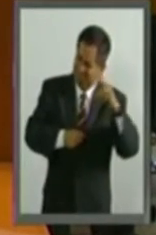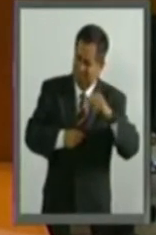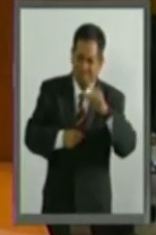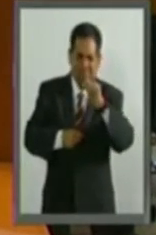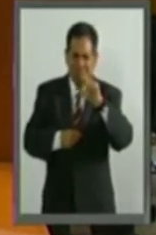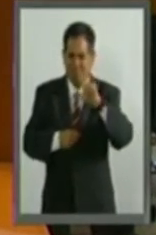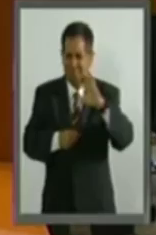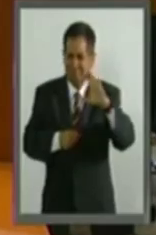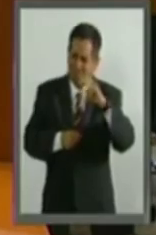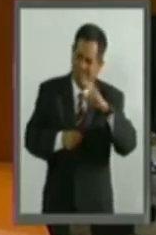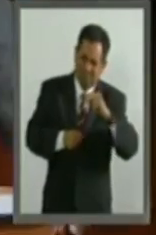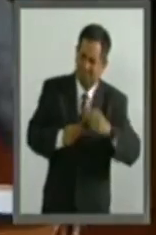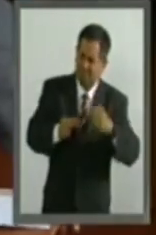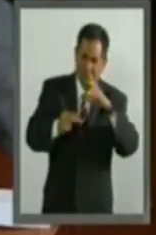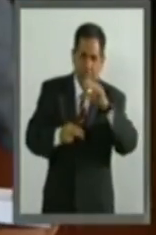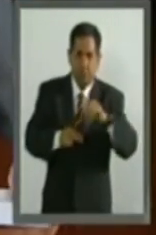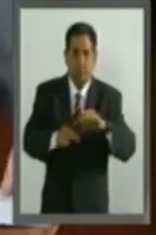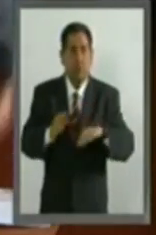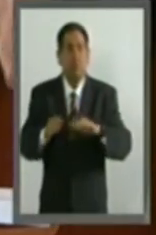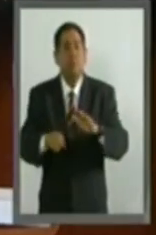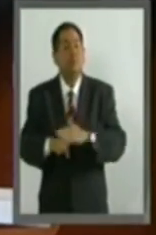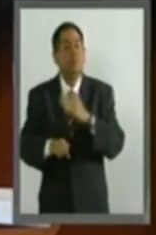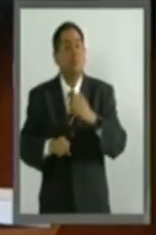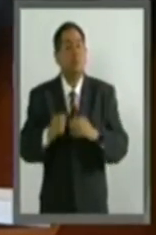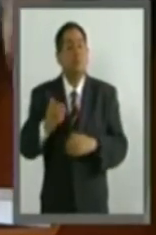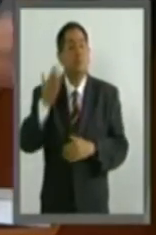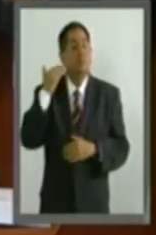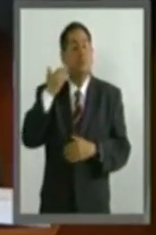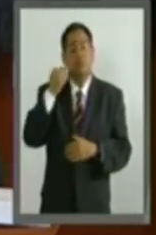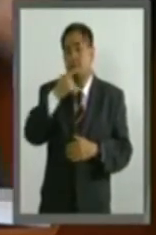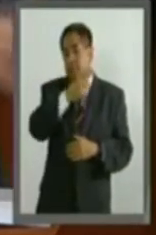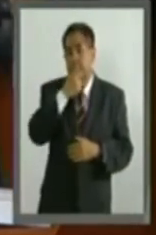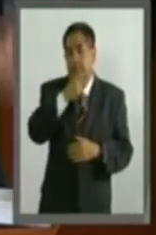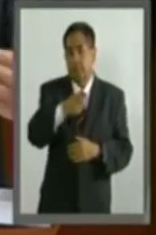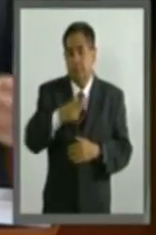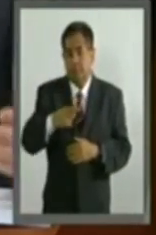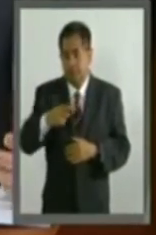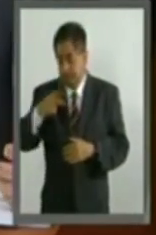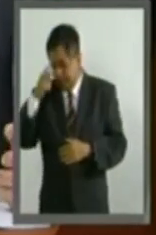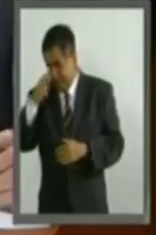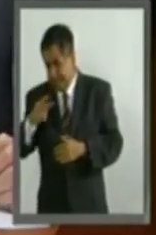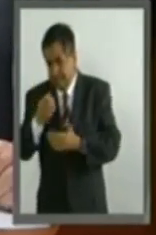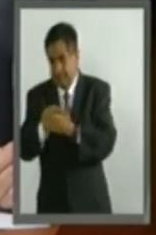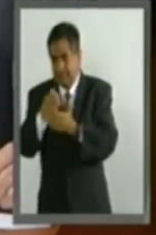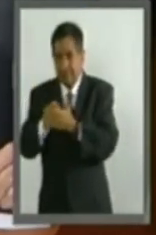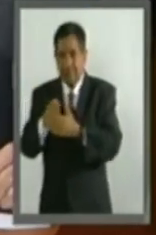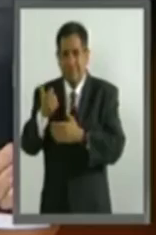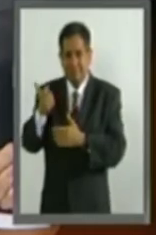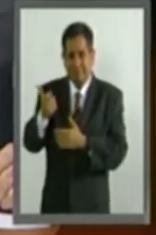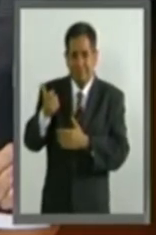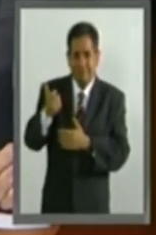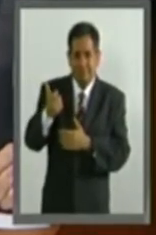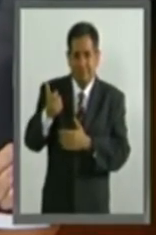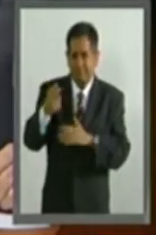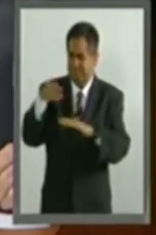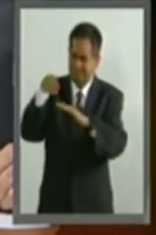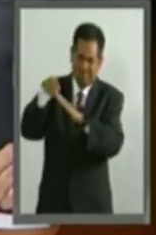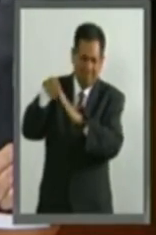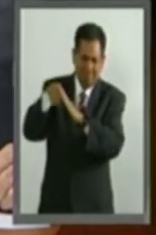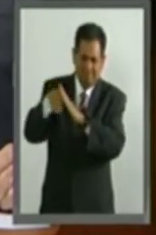porque señalaban que con lo que iba a ocurrir con la economía mexicana, que iba a tener grave